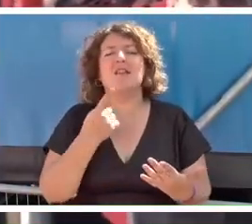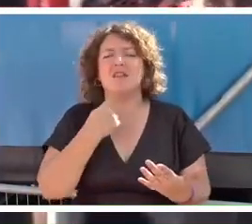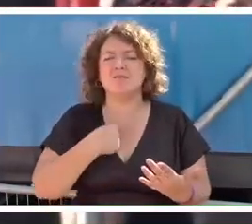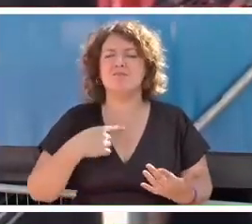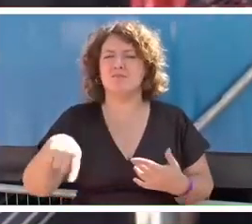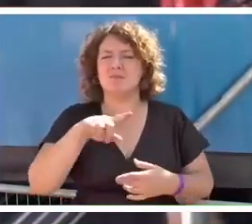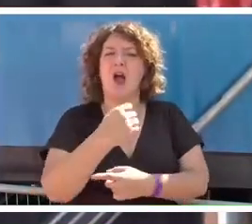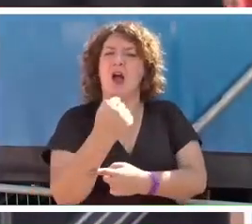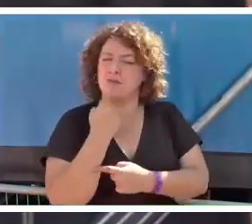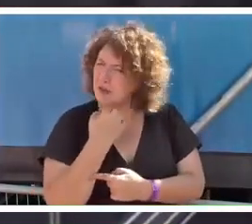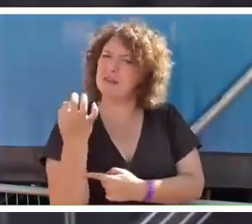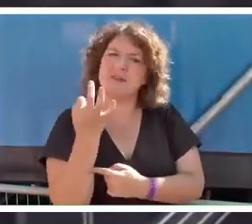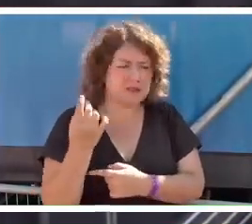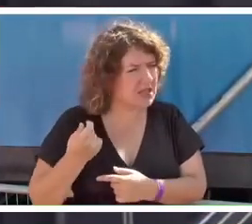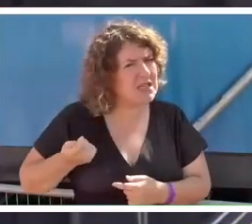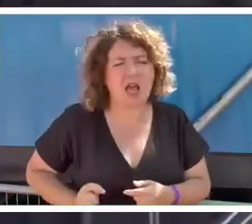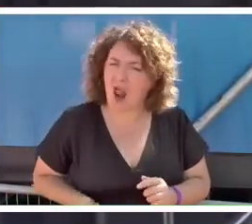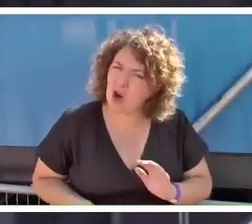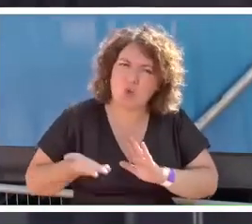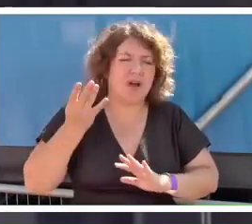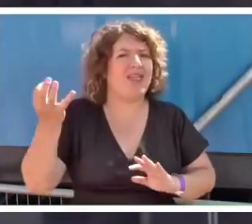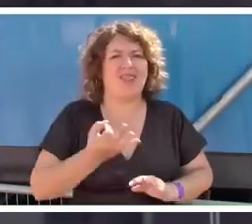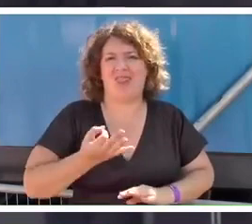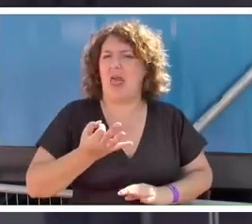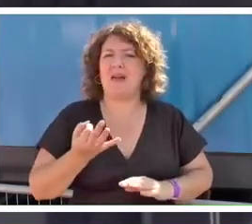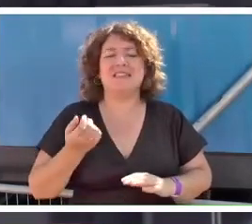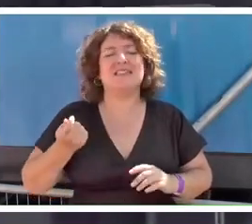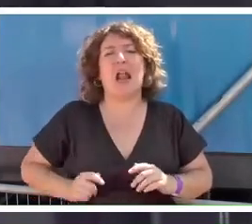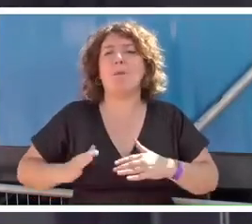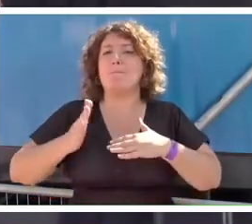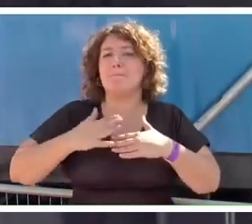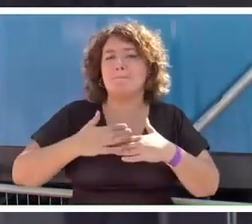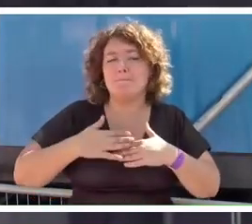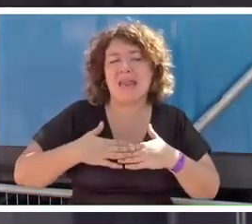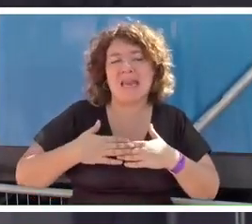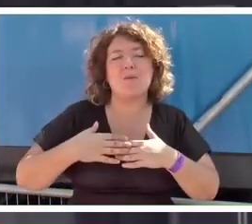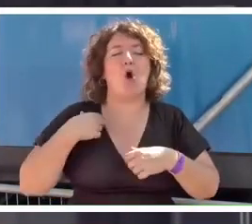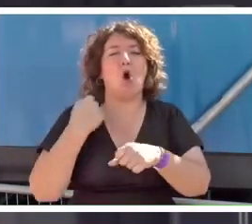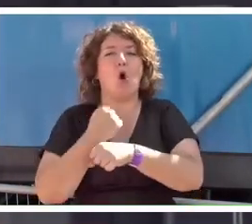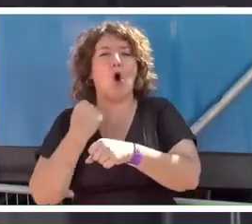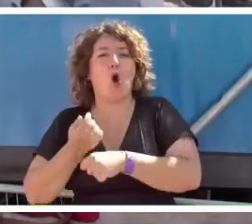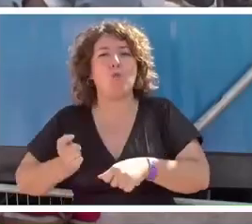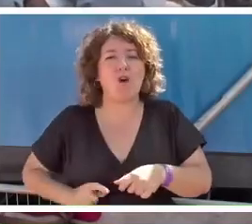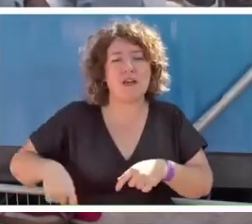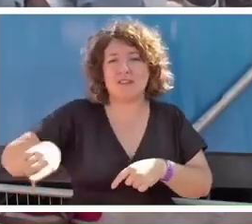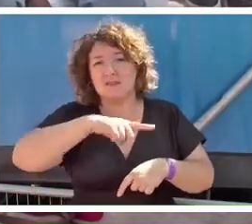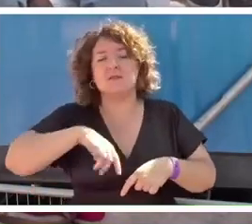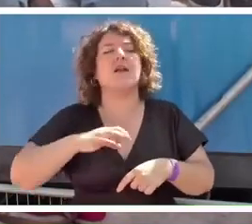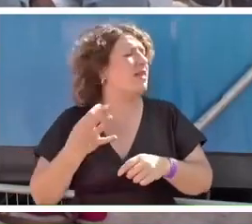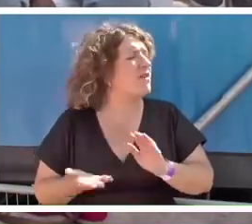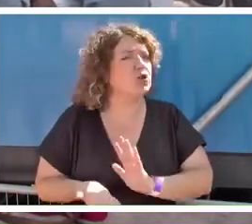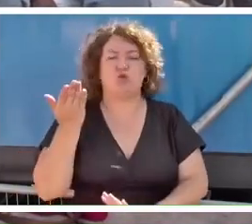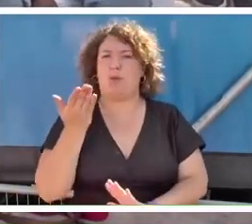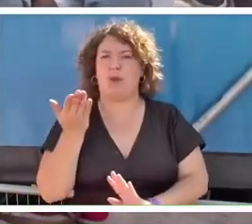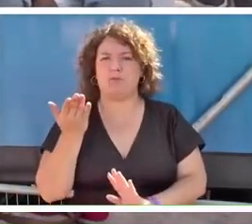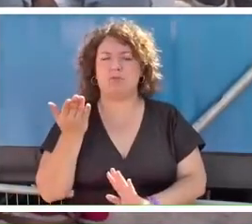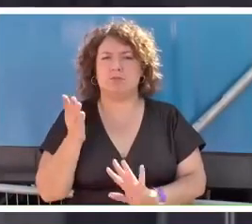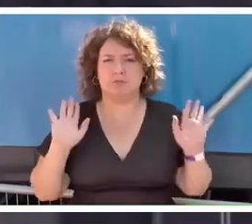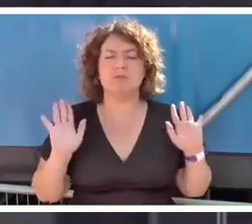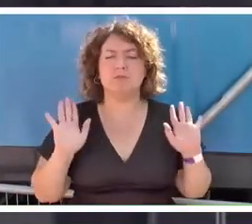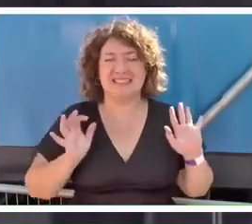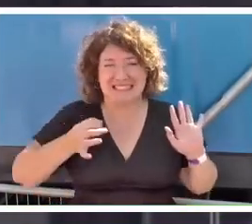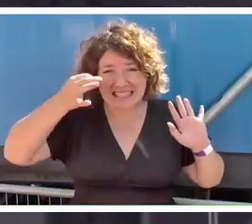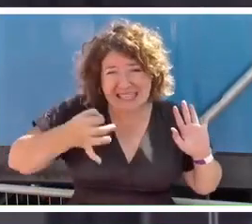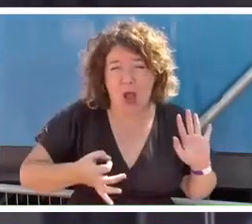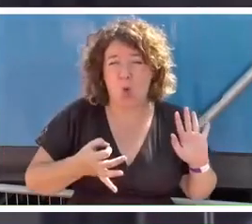dicho que había que subir el salario mínimo interprofesional. Y no tengáis duda,